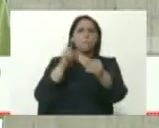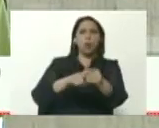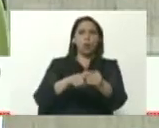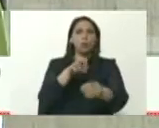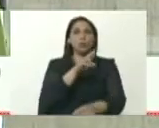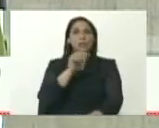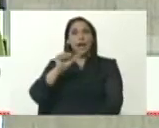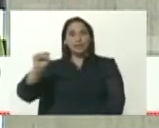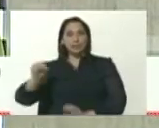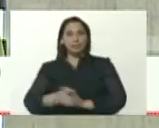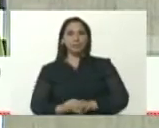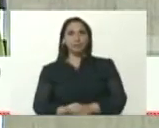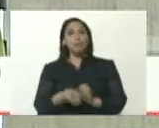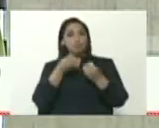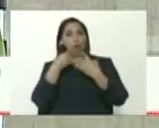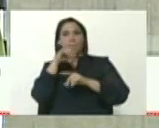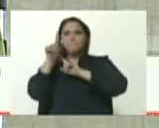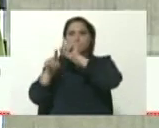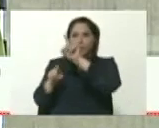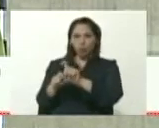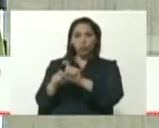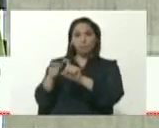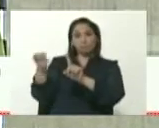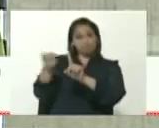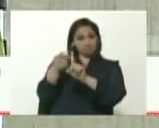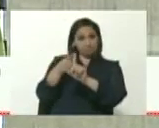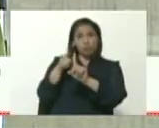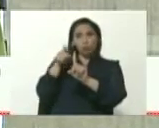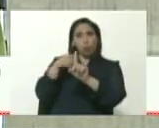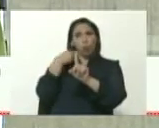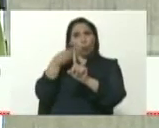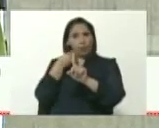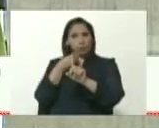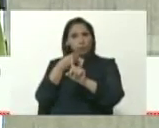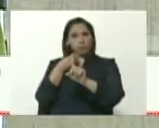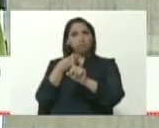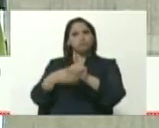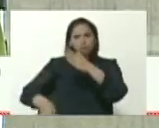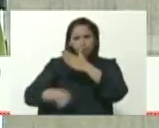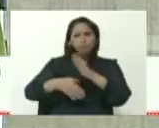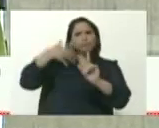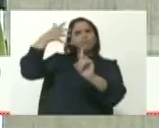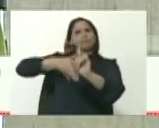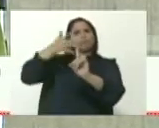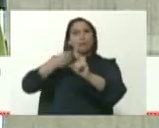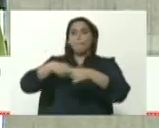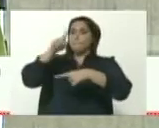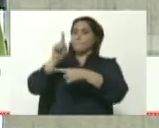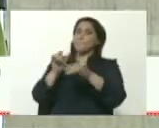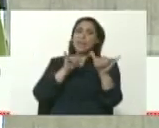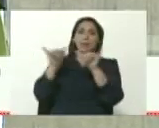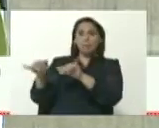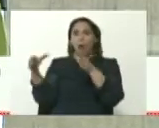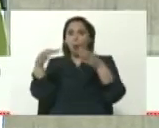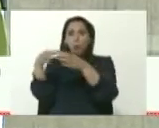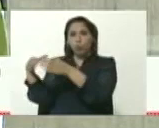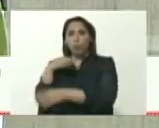estructura? Muy buena pregunta. Primero, que si eres de la juventud, vamos a formar la misma estructura para la